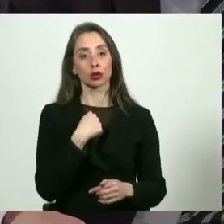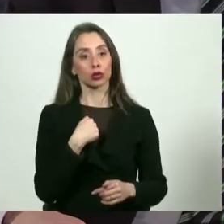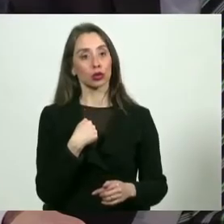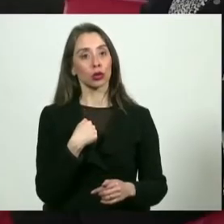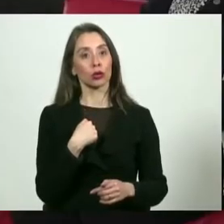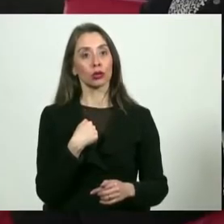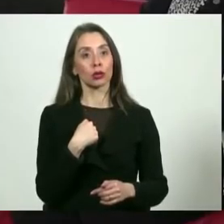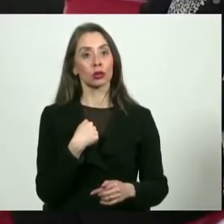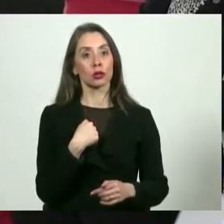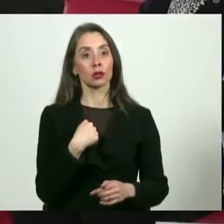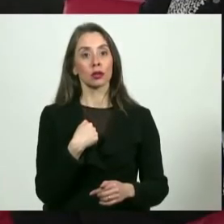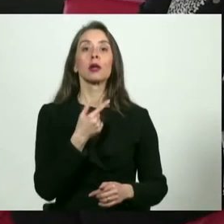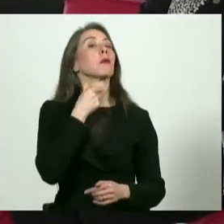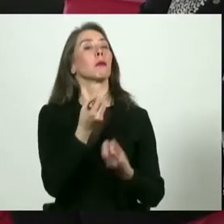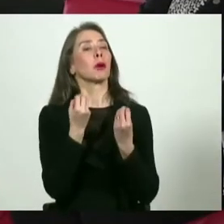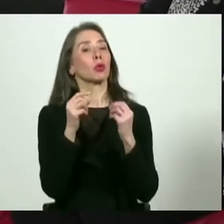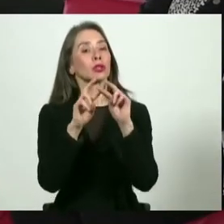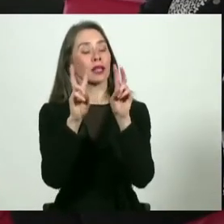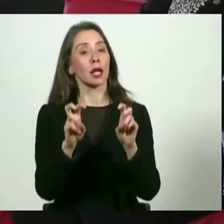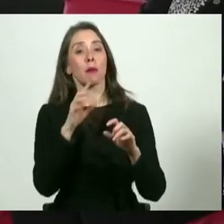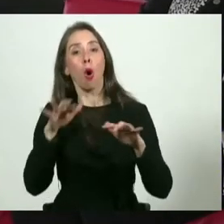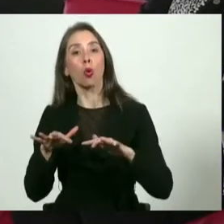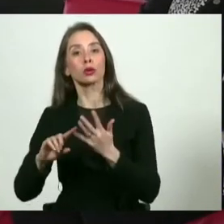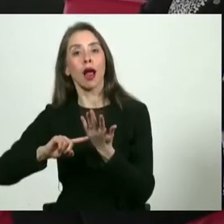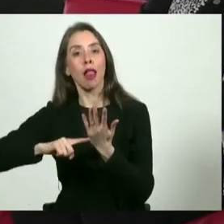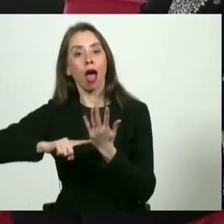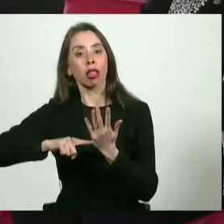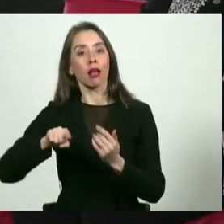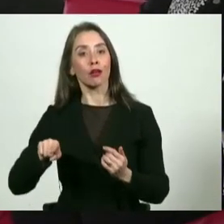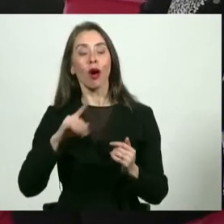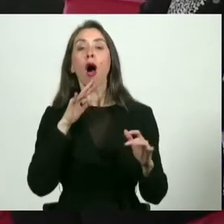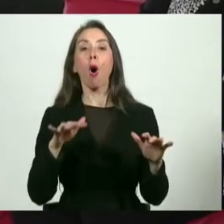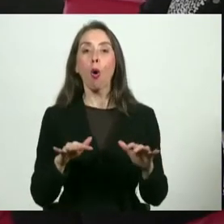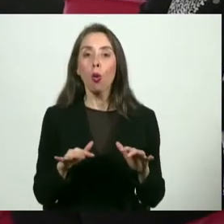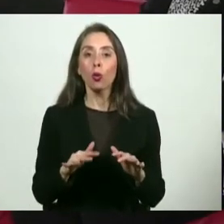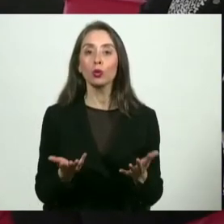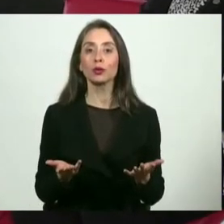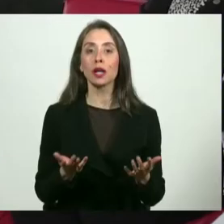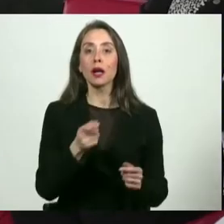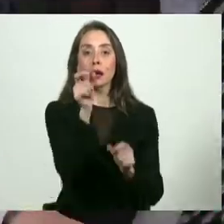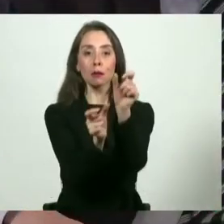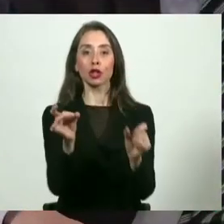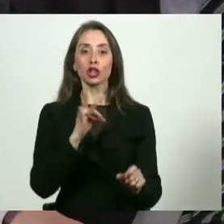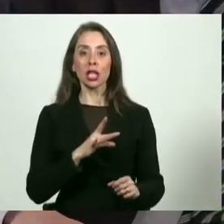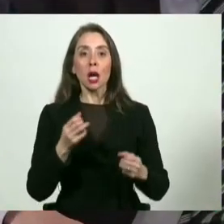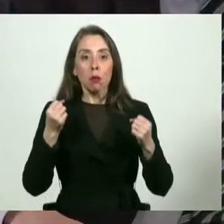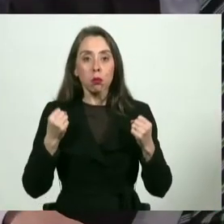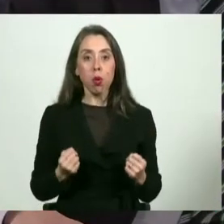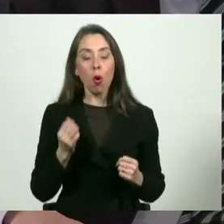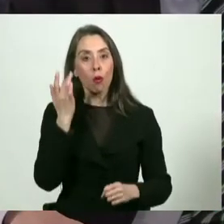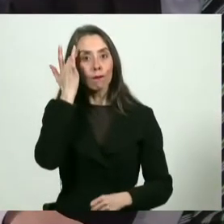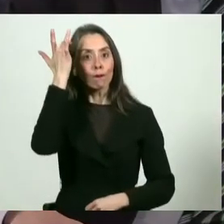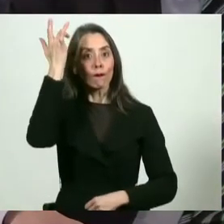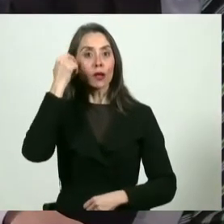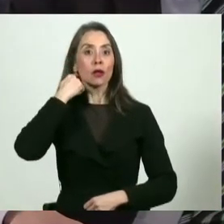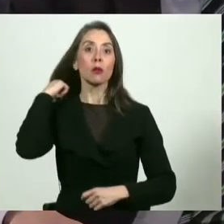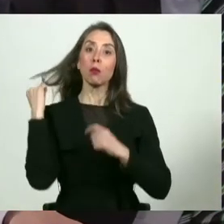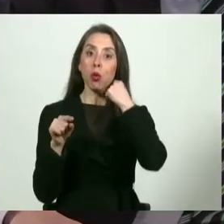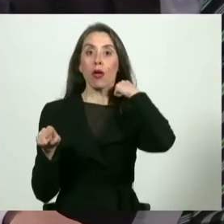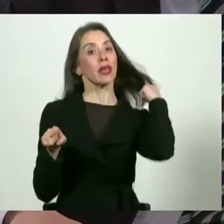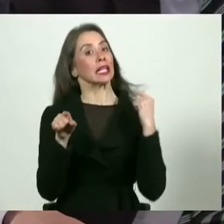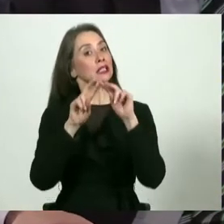humana, no de dádivas que se pretende dar. Ahora, por supuesto que esto también tenemos que irlo adecuando a